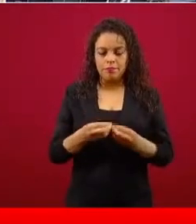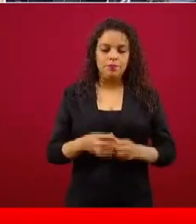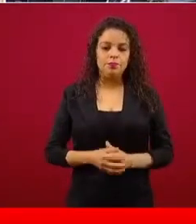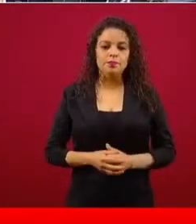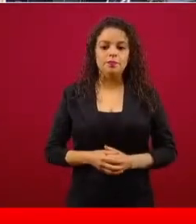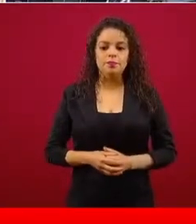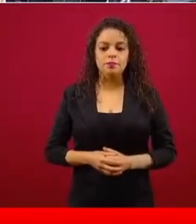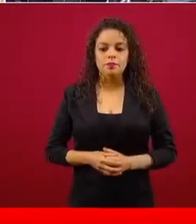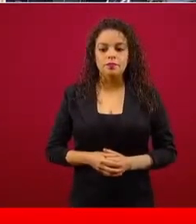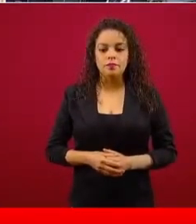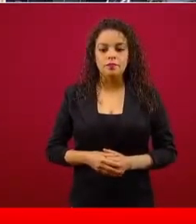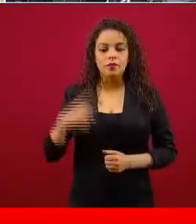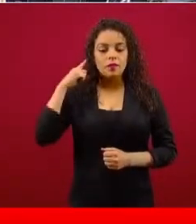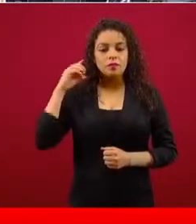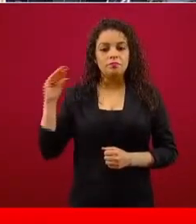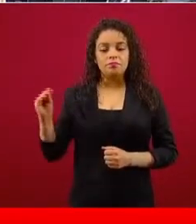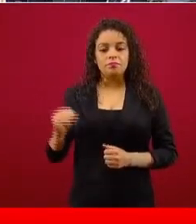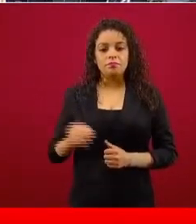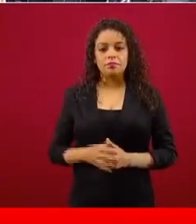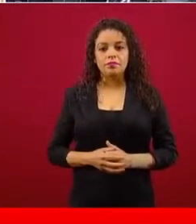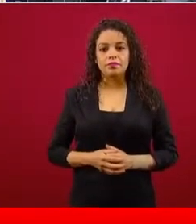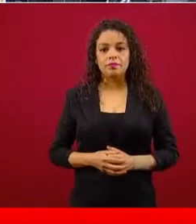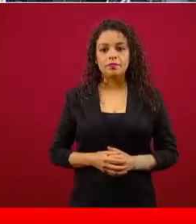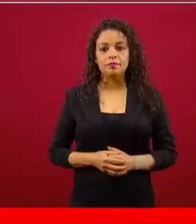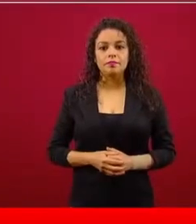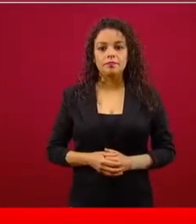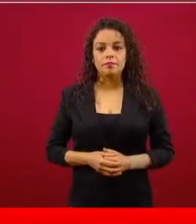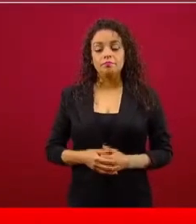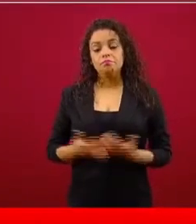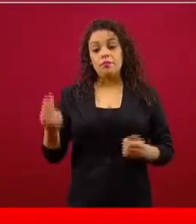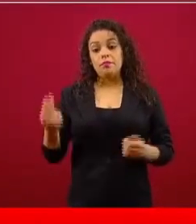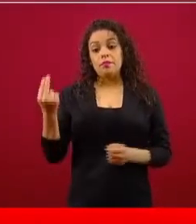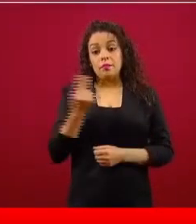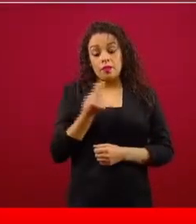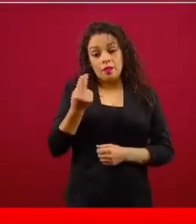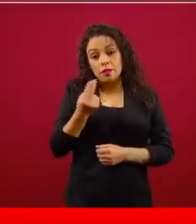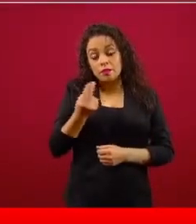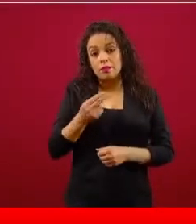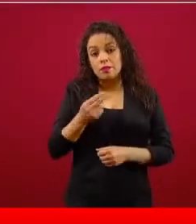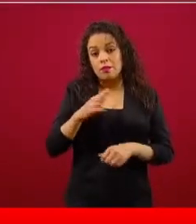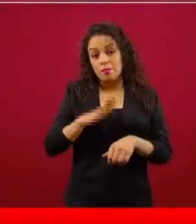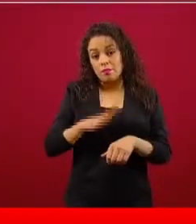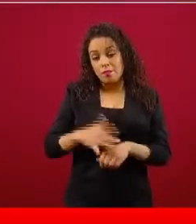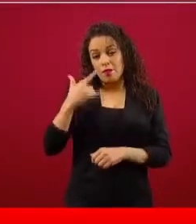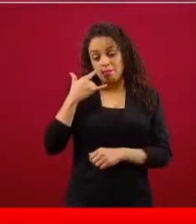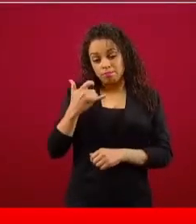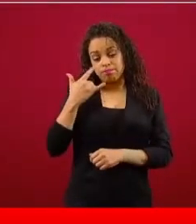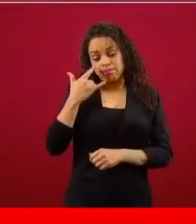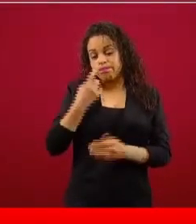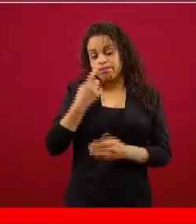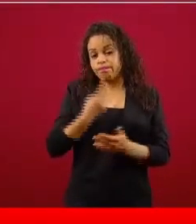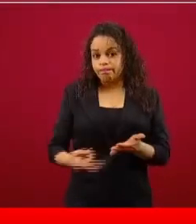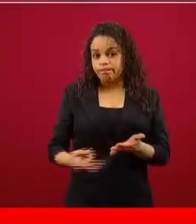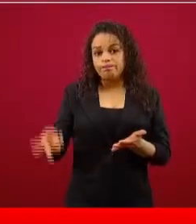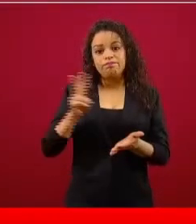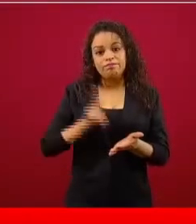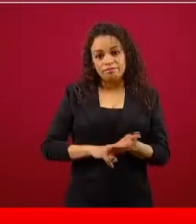Bueno, que tenemos que redoblar esfuerzos porque hay